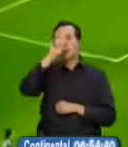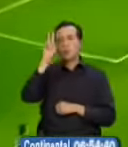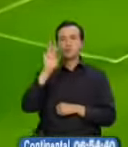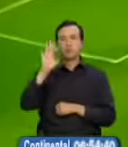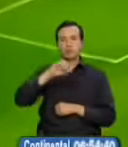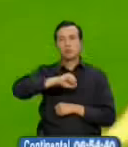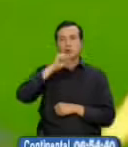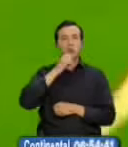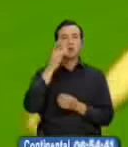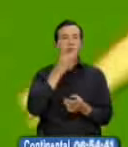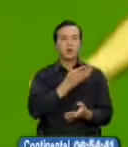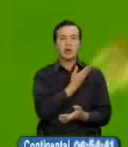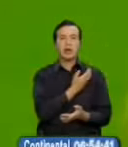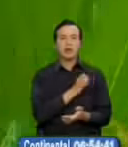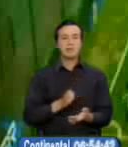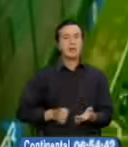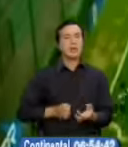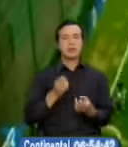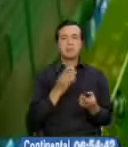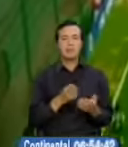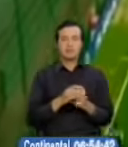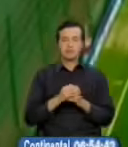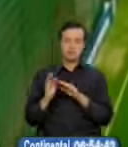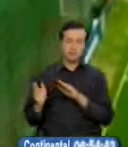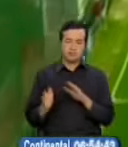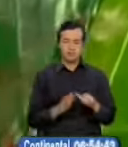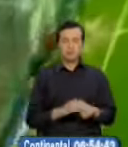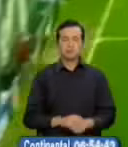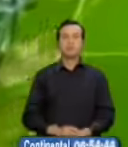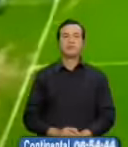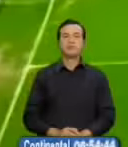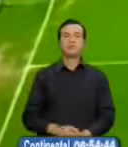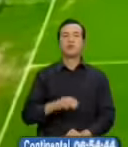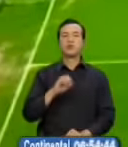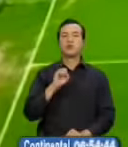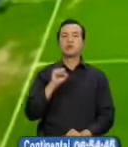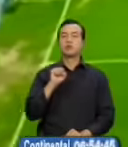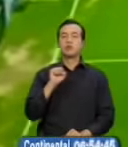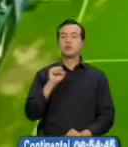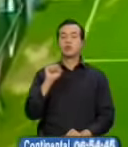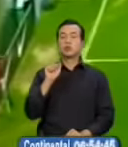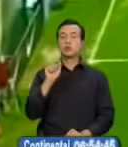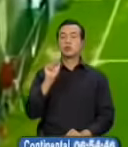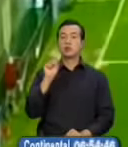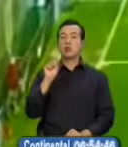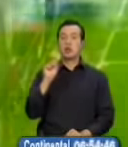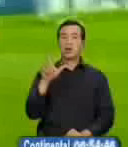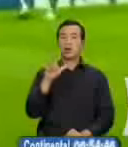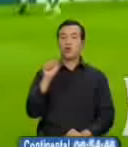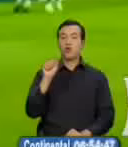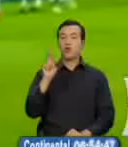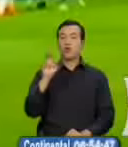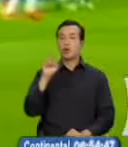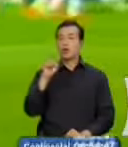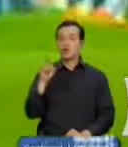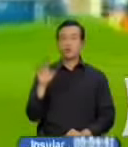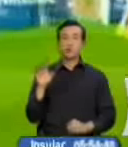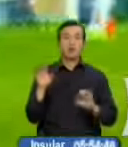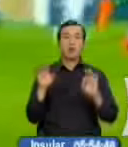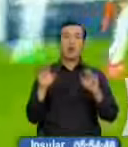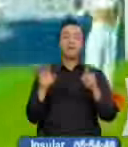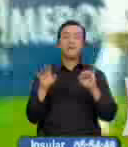Guaira sobre el tricampeón del fútbol ecuatoriano. Vamos a revisar lo que ocurrió entre el Banfield y San Lorenzo. Este es el choque entre argentinos. De aquí saldrá